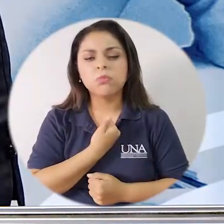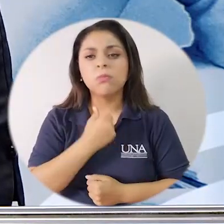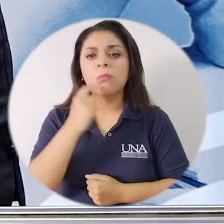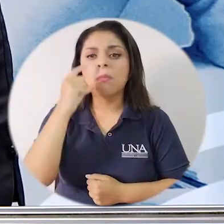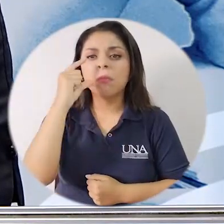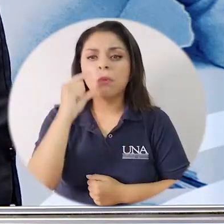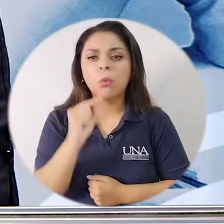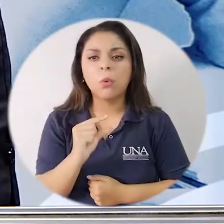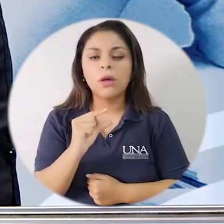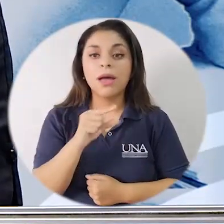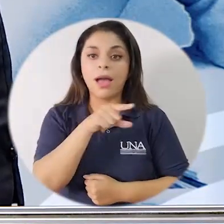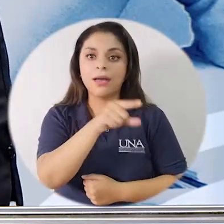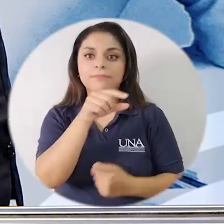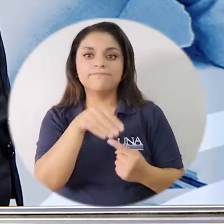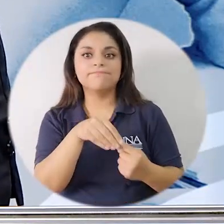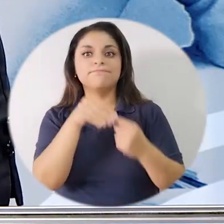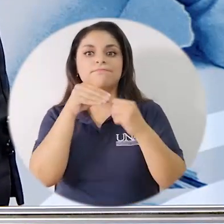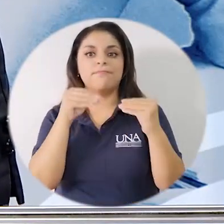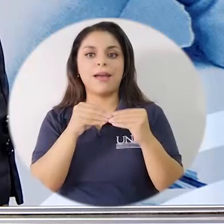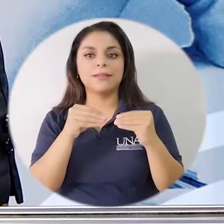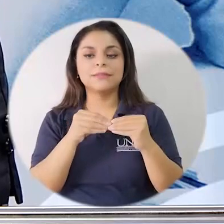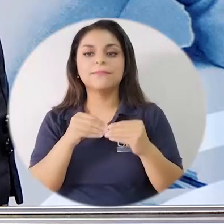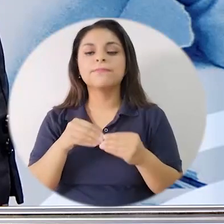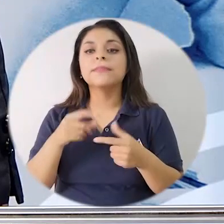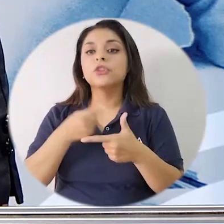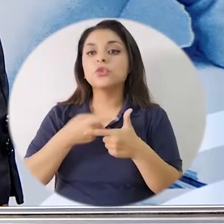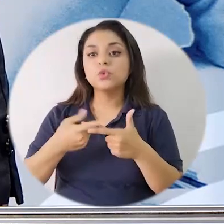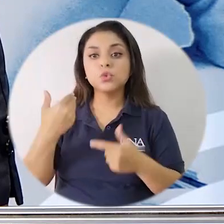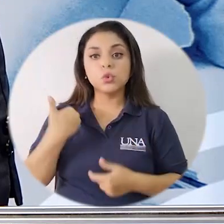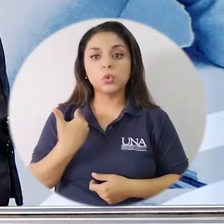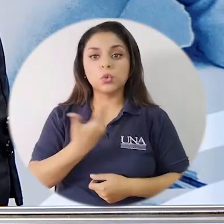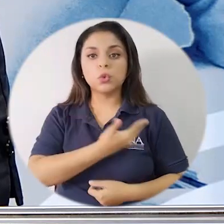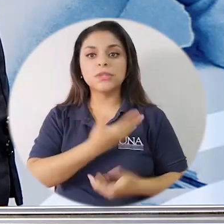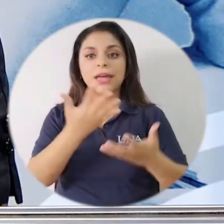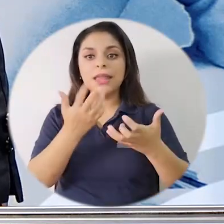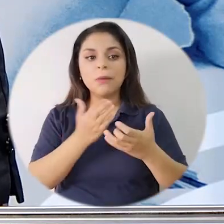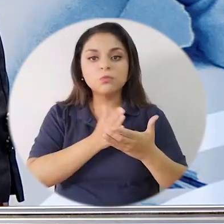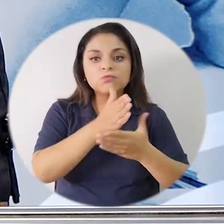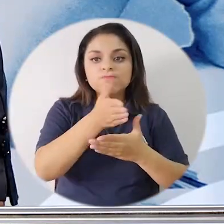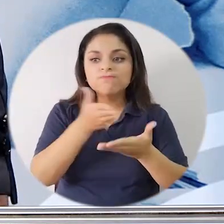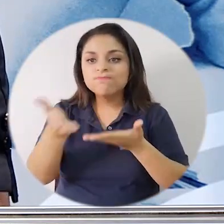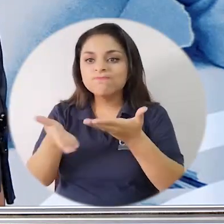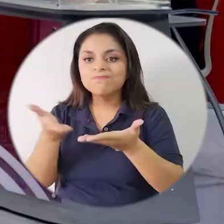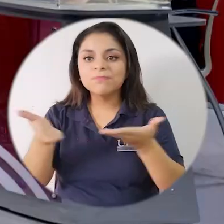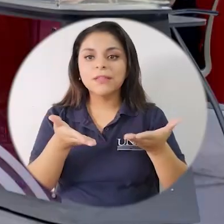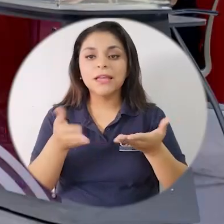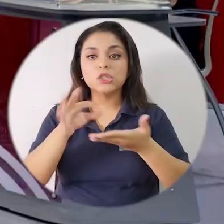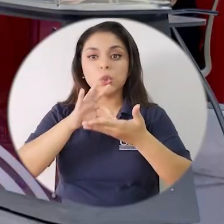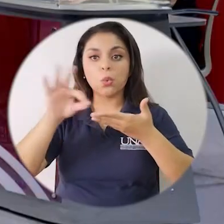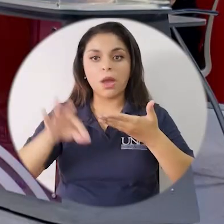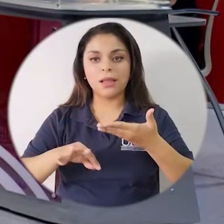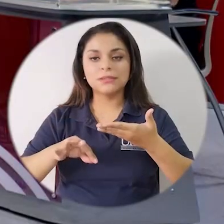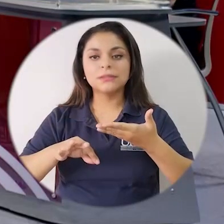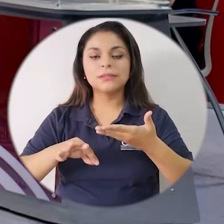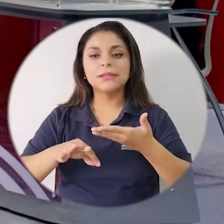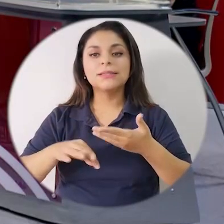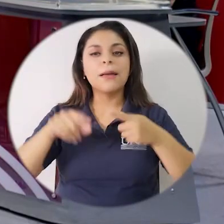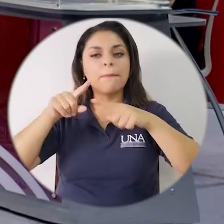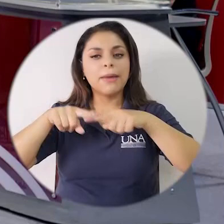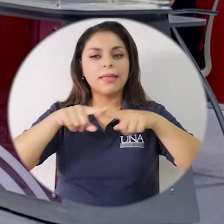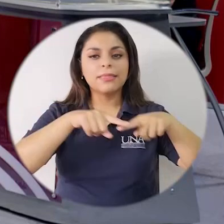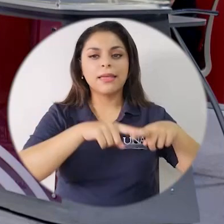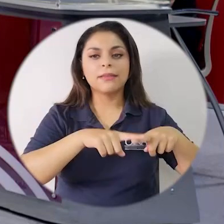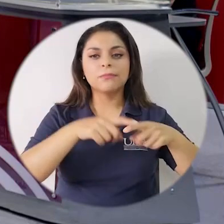predomina. Entonces, la idea era empezar intervenciones de escuelas en movimiento, atendiendo estas variables en cada